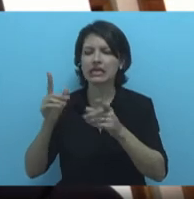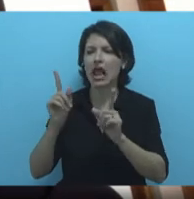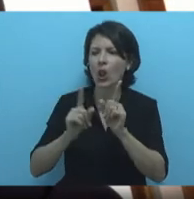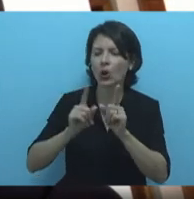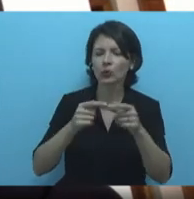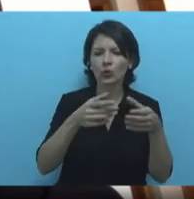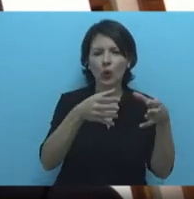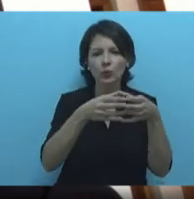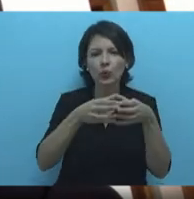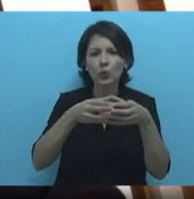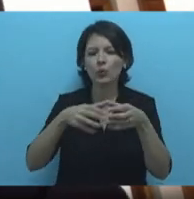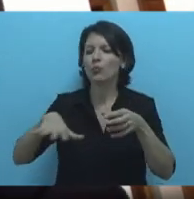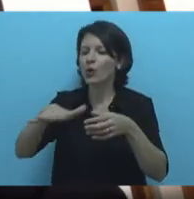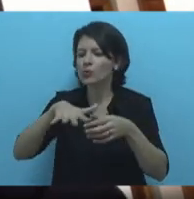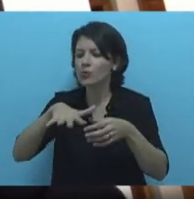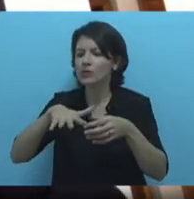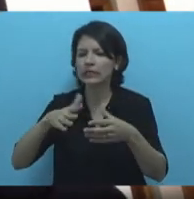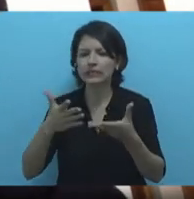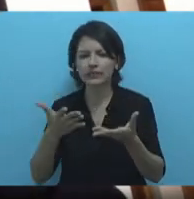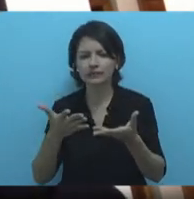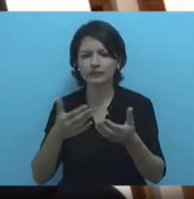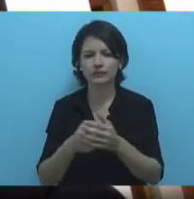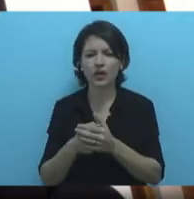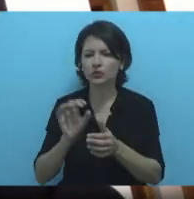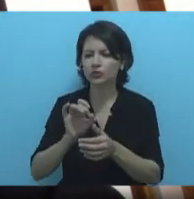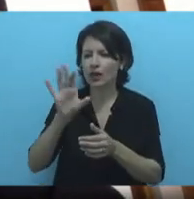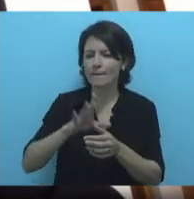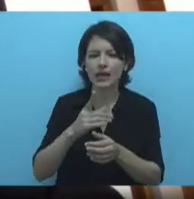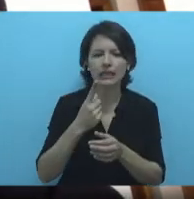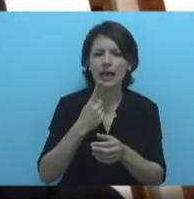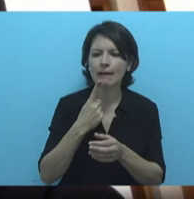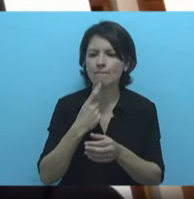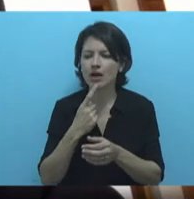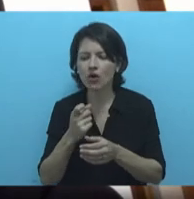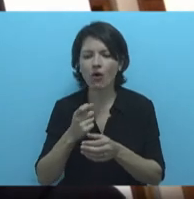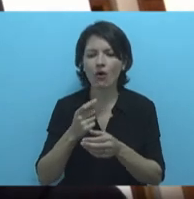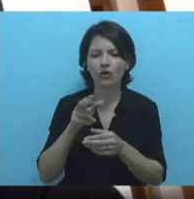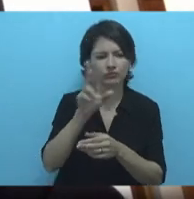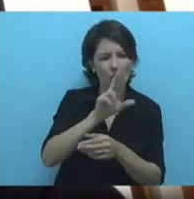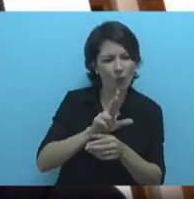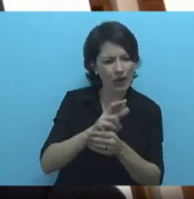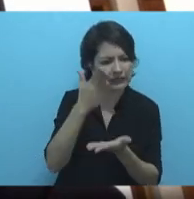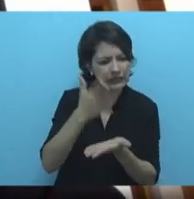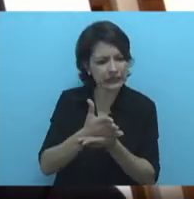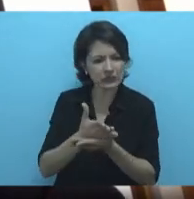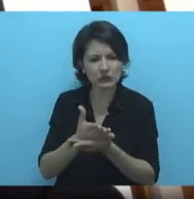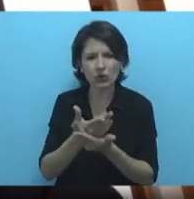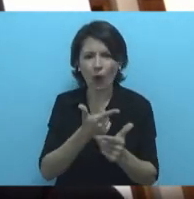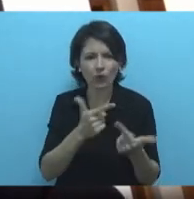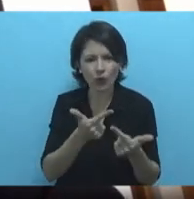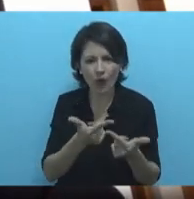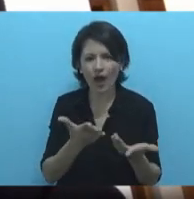todavía existen lugares donde las mujeres se les menoscaban sus derechos violando sin duda